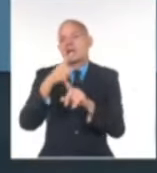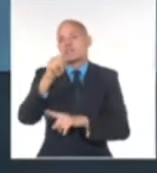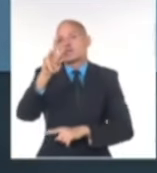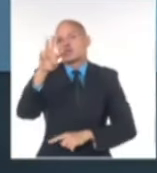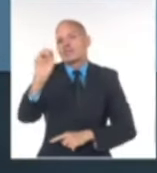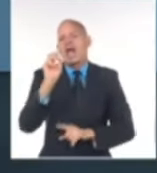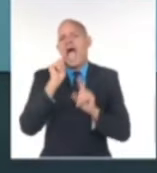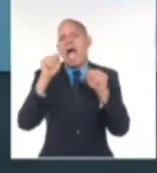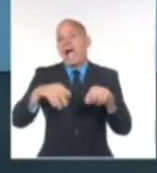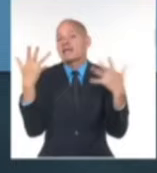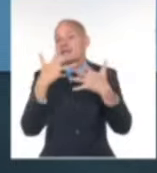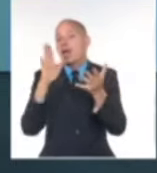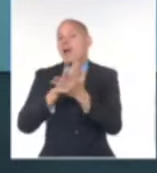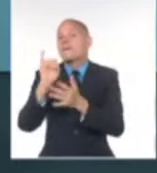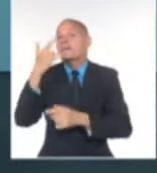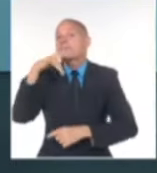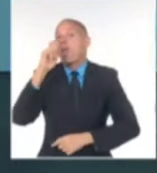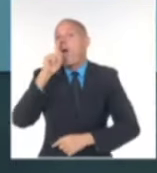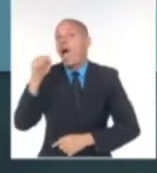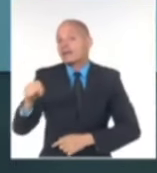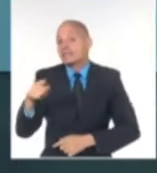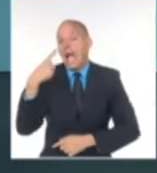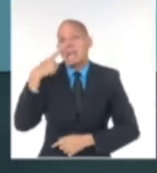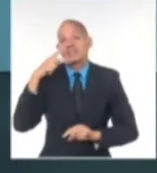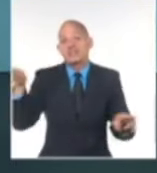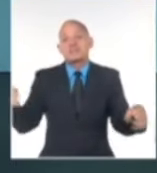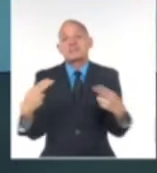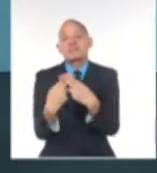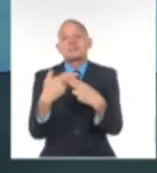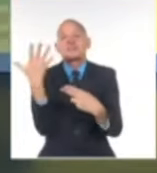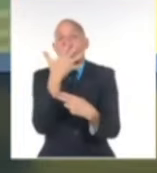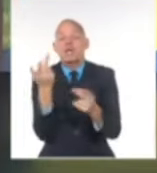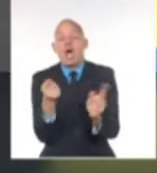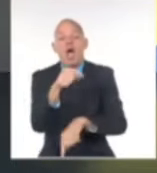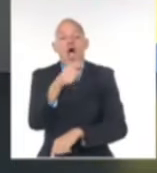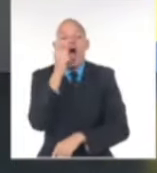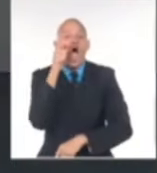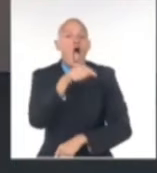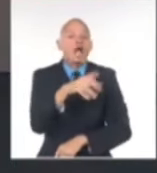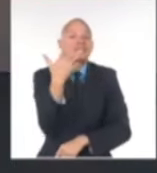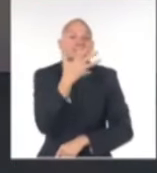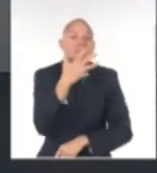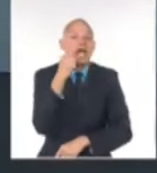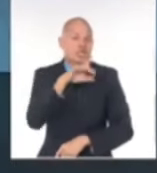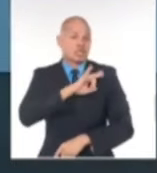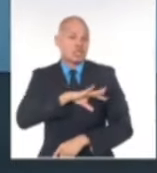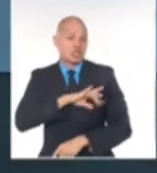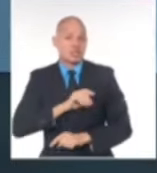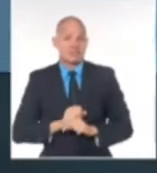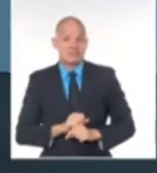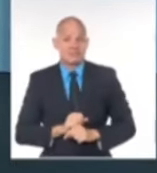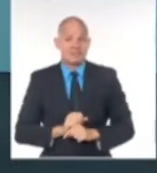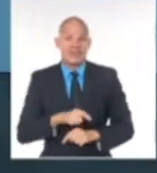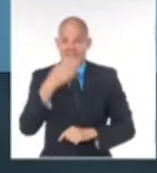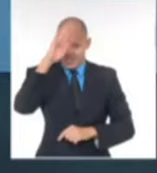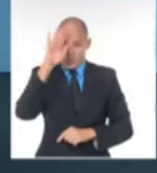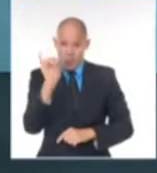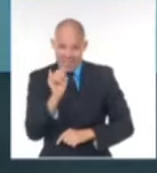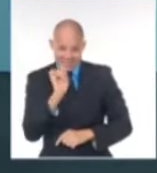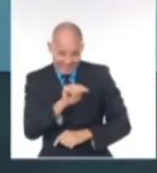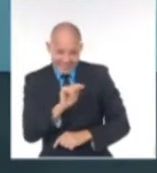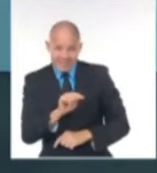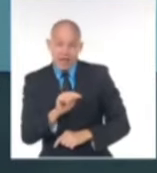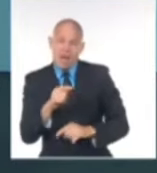donde Mijaín López buscará su quinta medalla de oro olímpica ante el representante de Chile, cubano que compite por Chile,